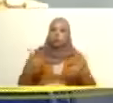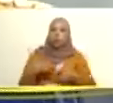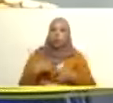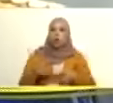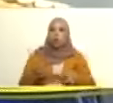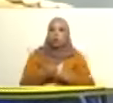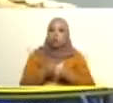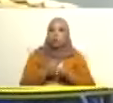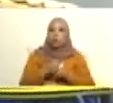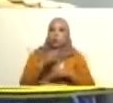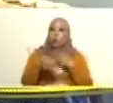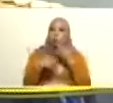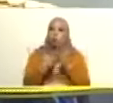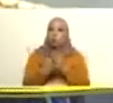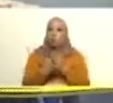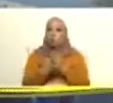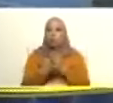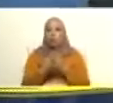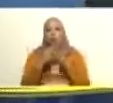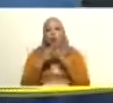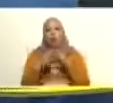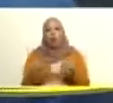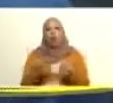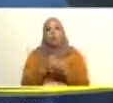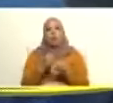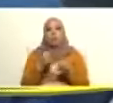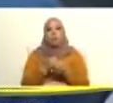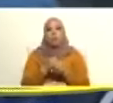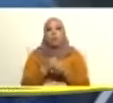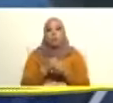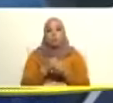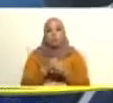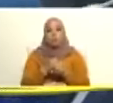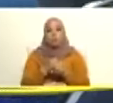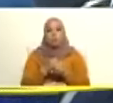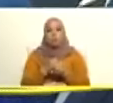para detener todas